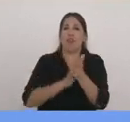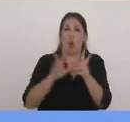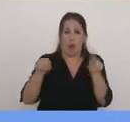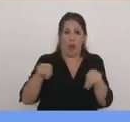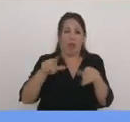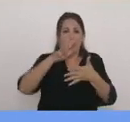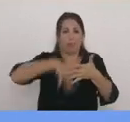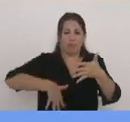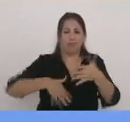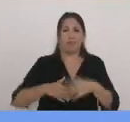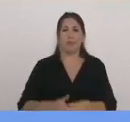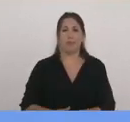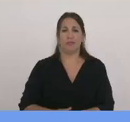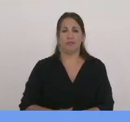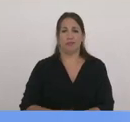Entonces,